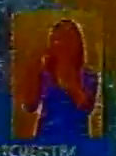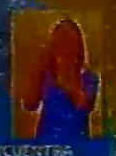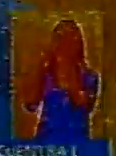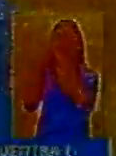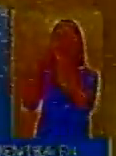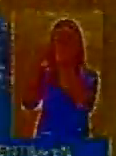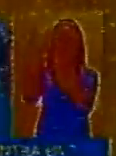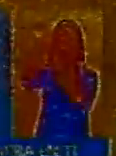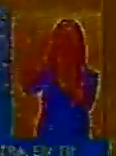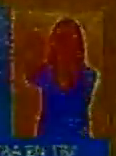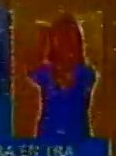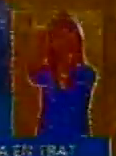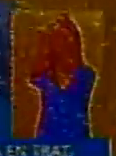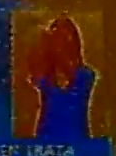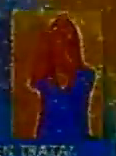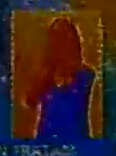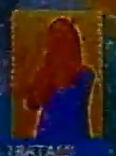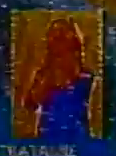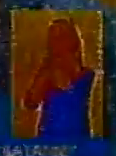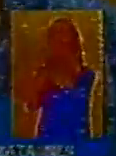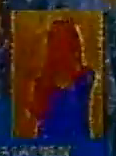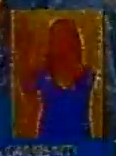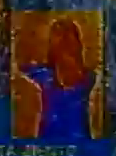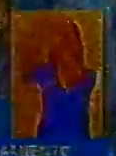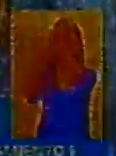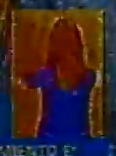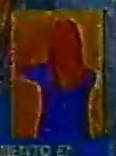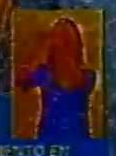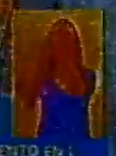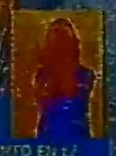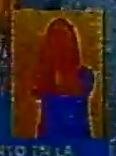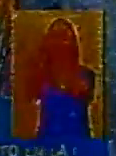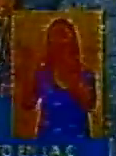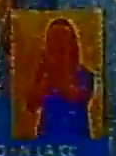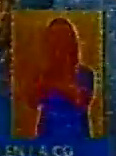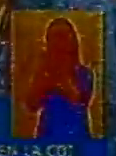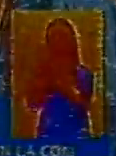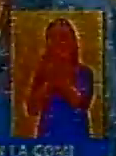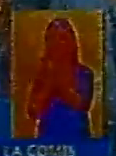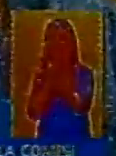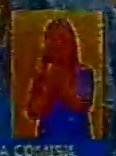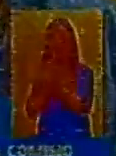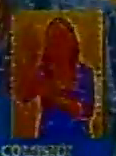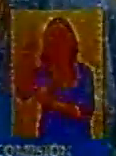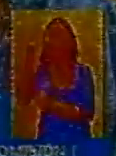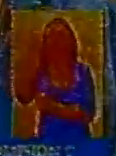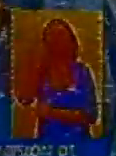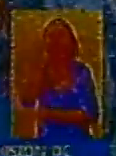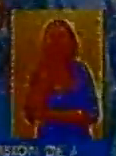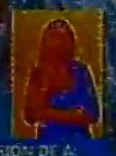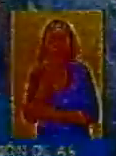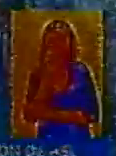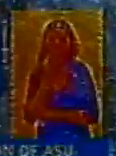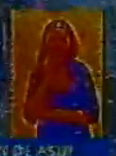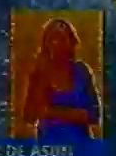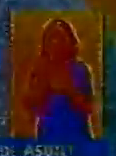Durante el día observamos poca agua, pero en otro momento sale más agua. Durante el día vemos poca agua, digo. ¿De noche cómo sale? Y de